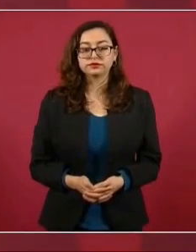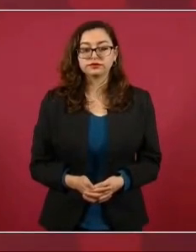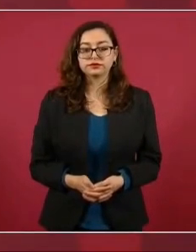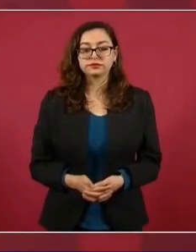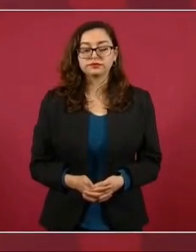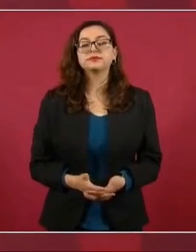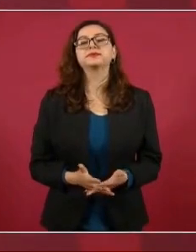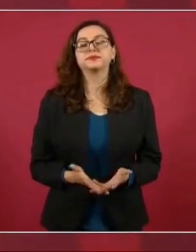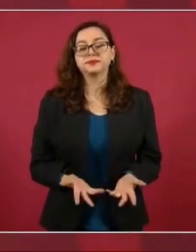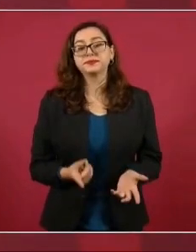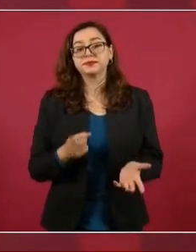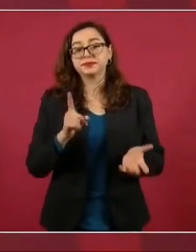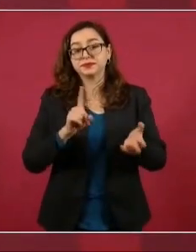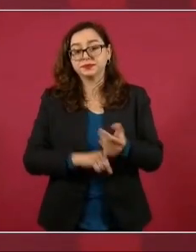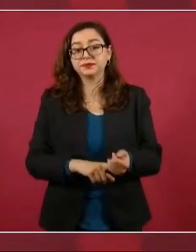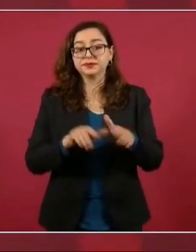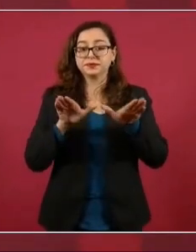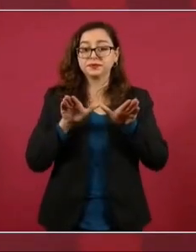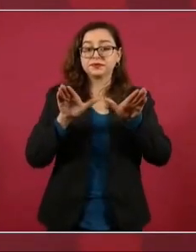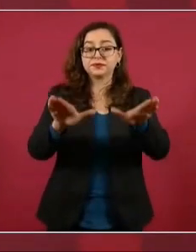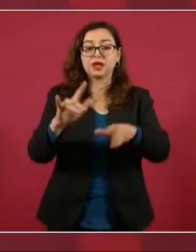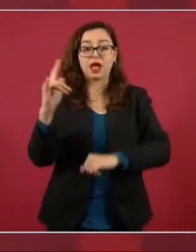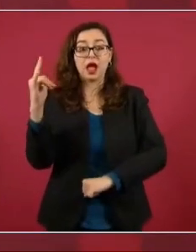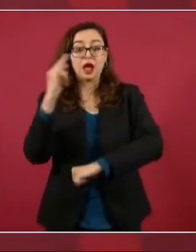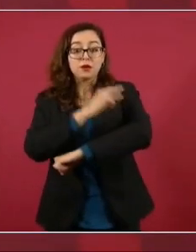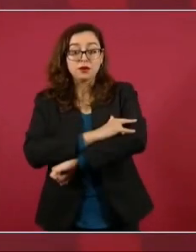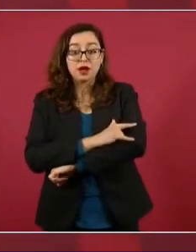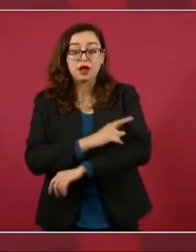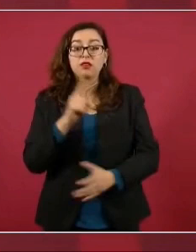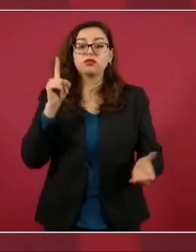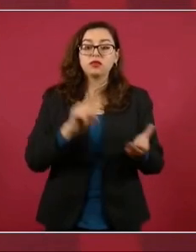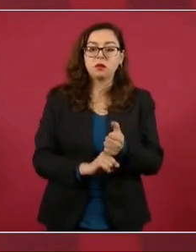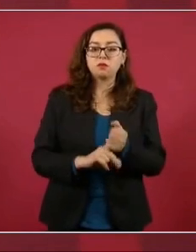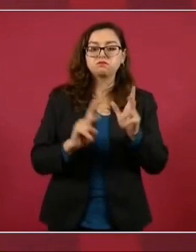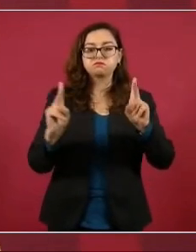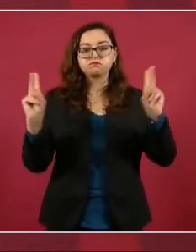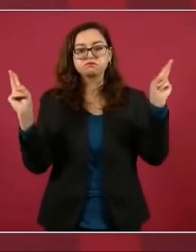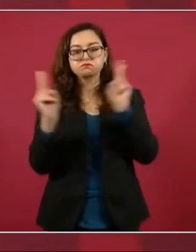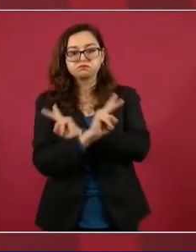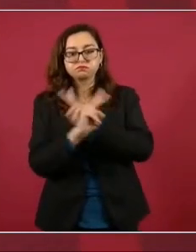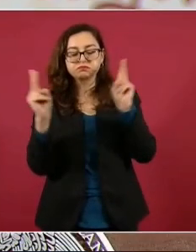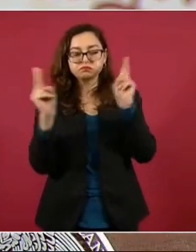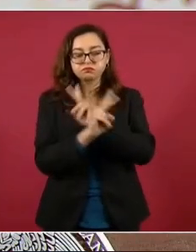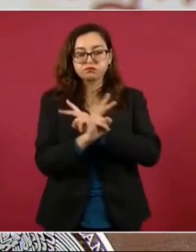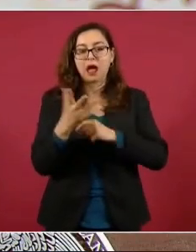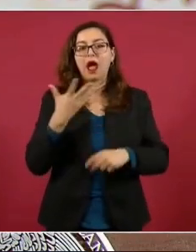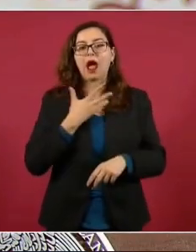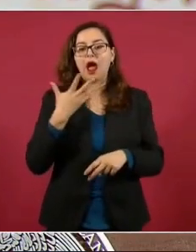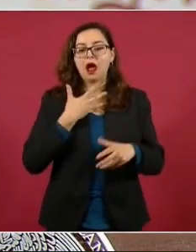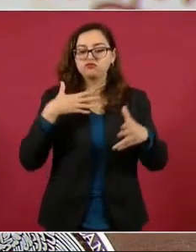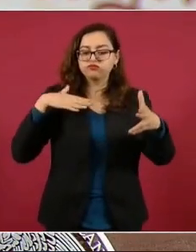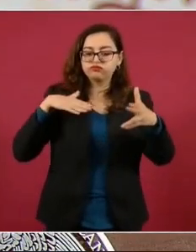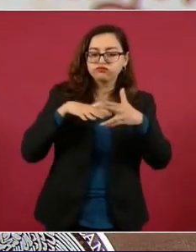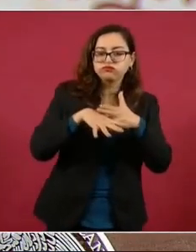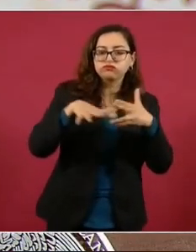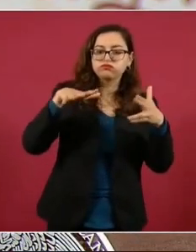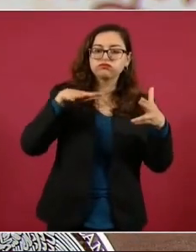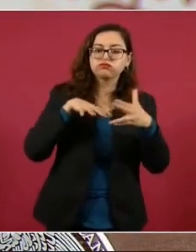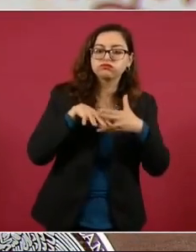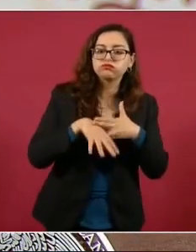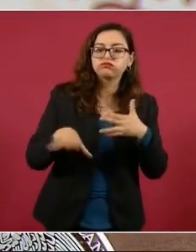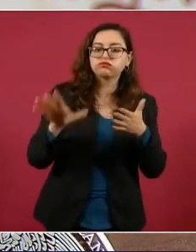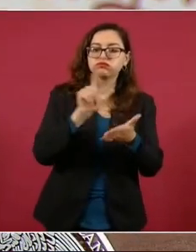las aeronaves. Los aviones tienen sistemas de filtrado del aire, eso también lo explicamos varias veces en las